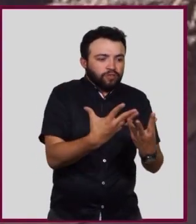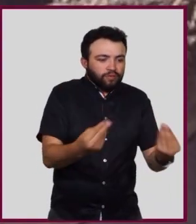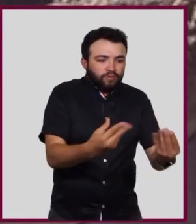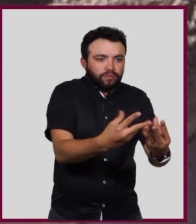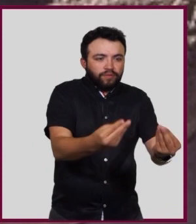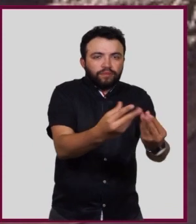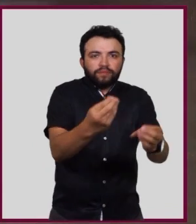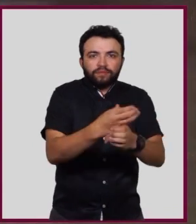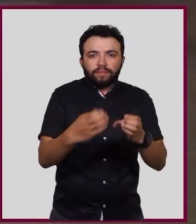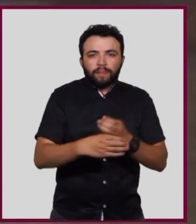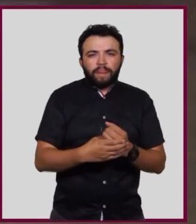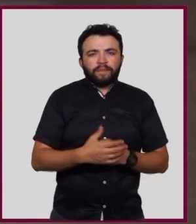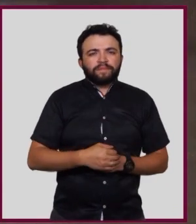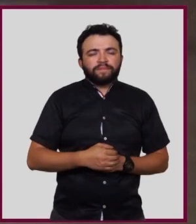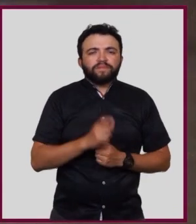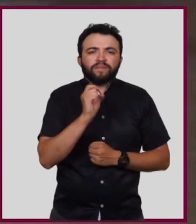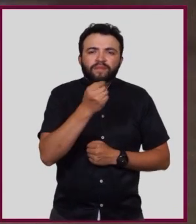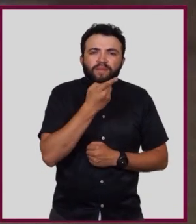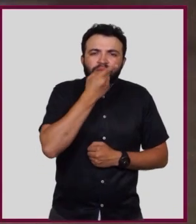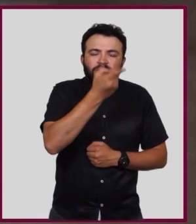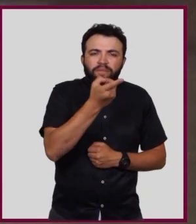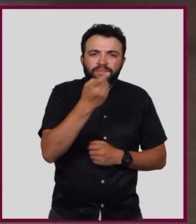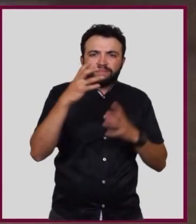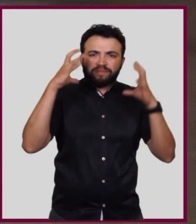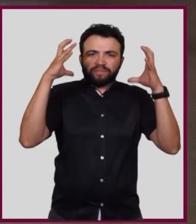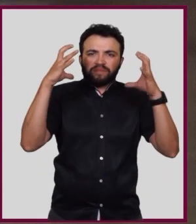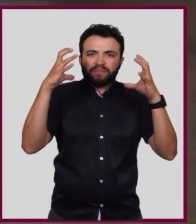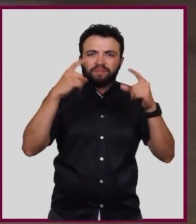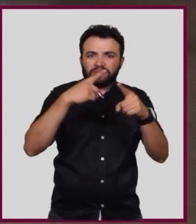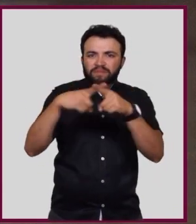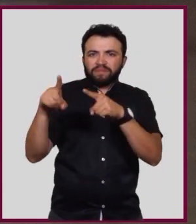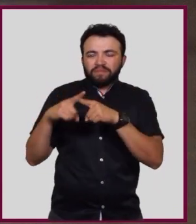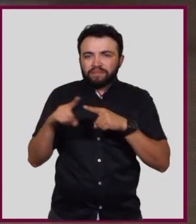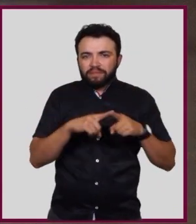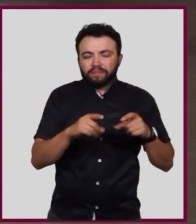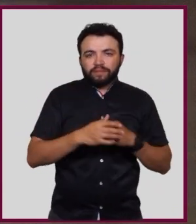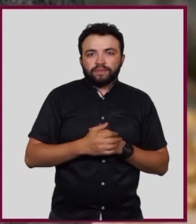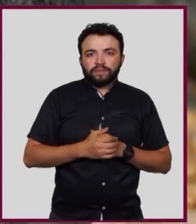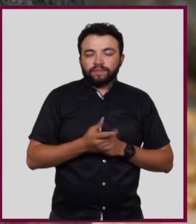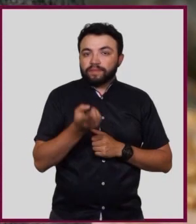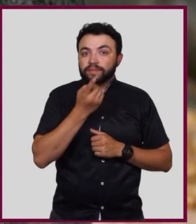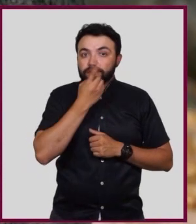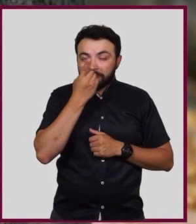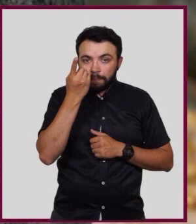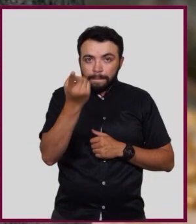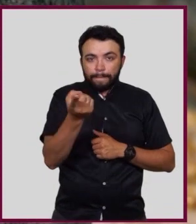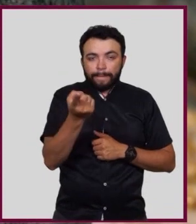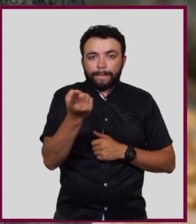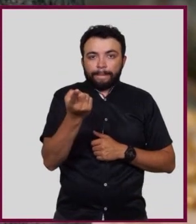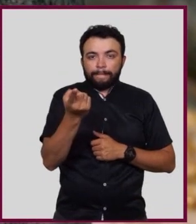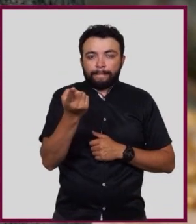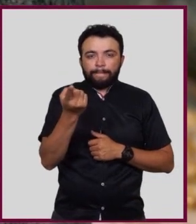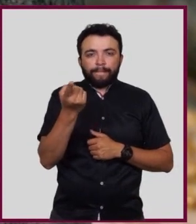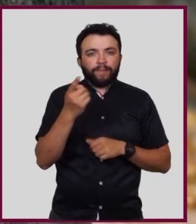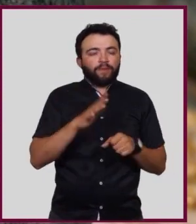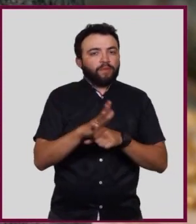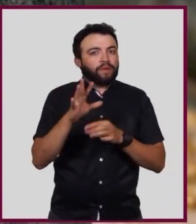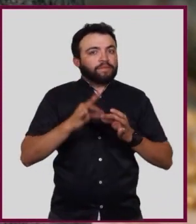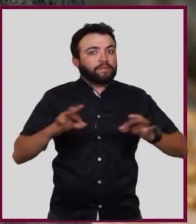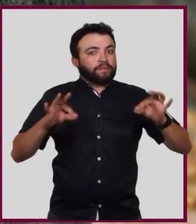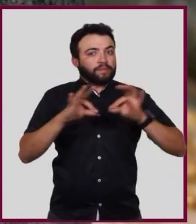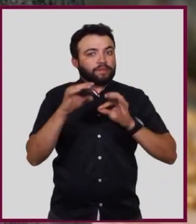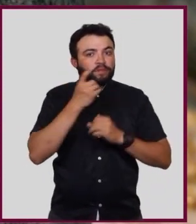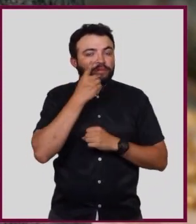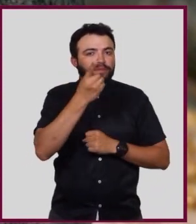las cabezas colosales de la civilización olmeca? Bueno, lo que dicen, lo principal que